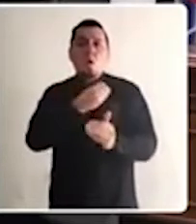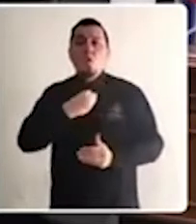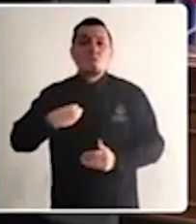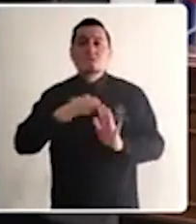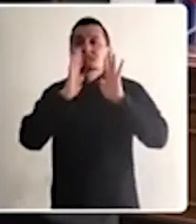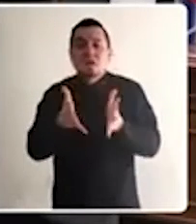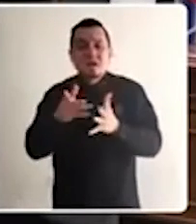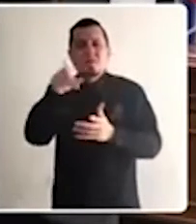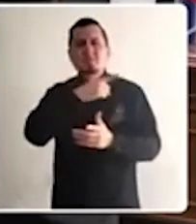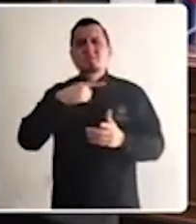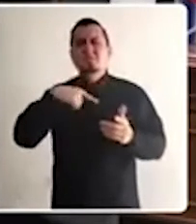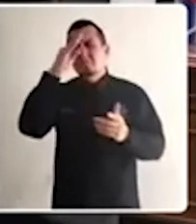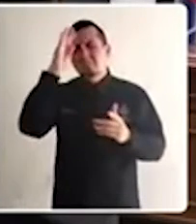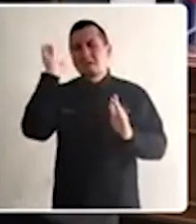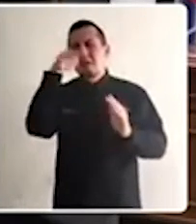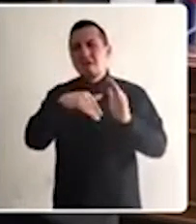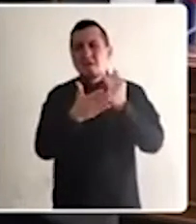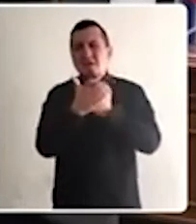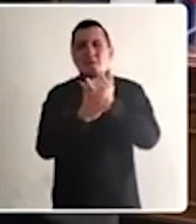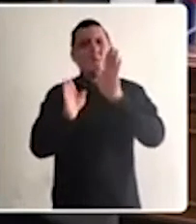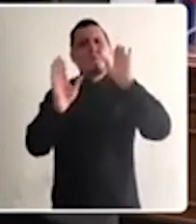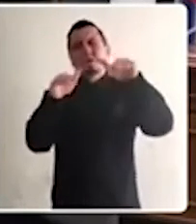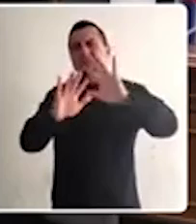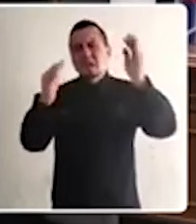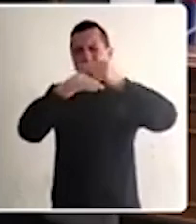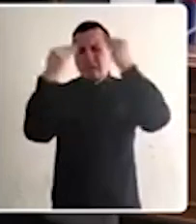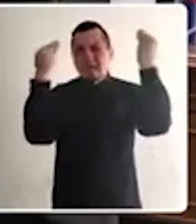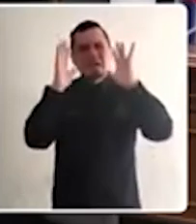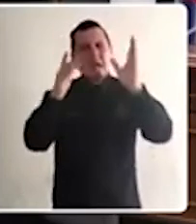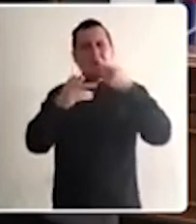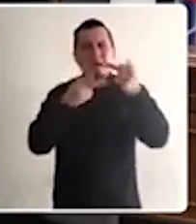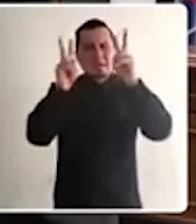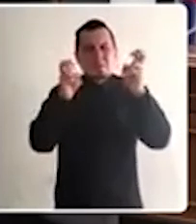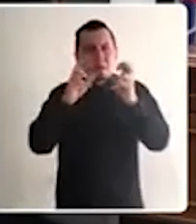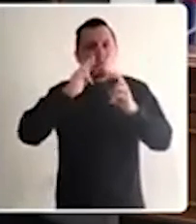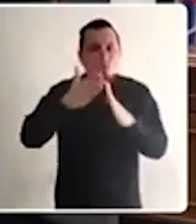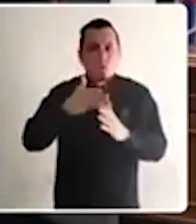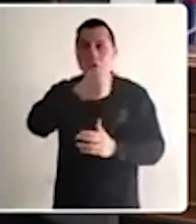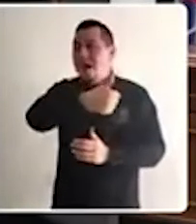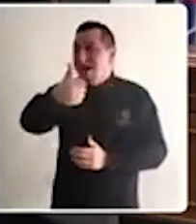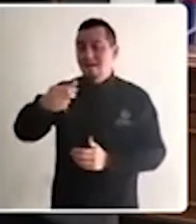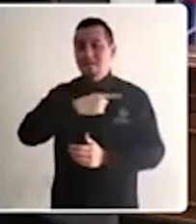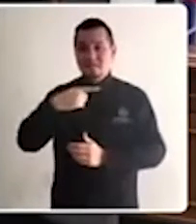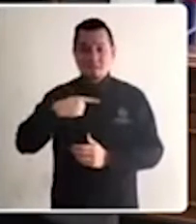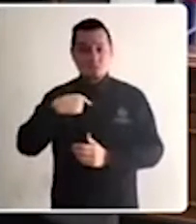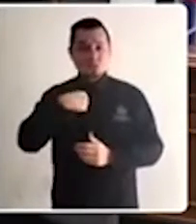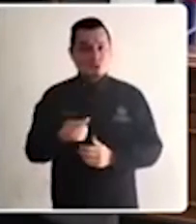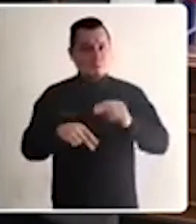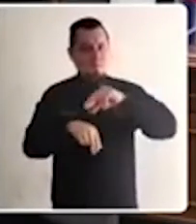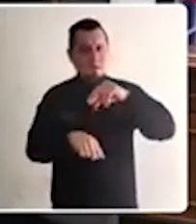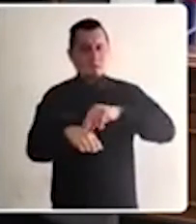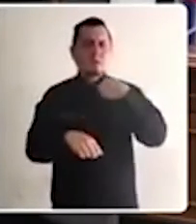incremento indica que probablemente, y siendo realistas, tendremos que prolongar los cuidados y las responsabilidades. Como